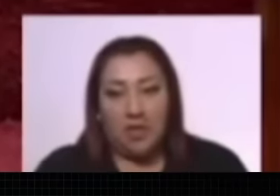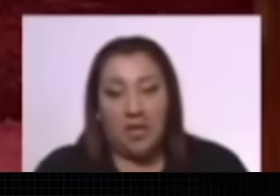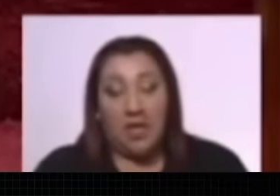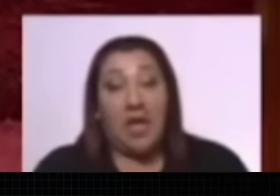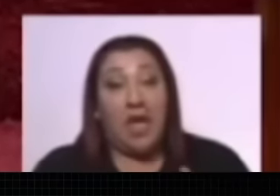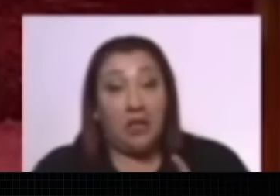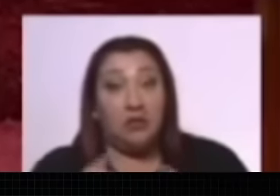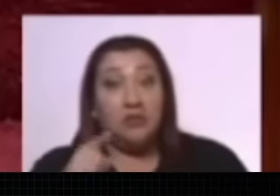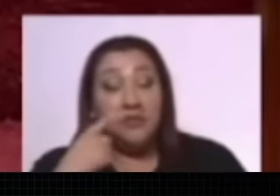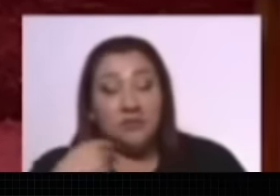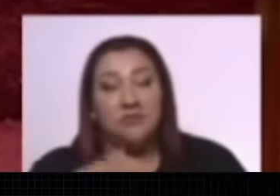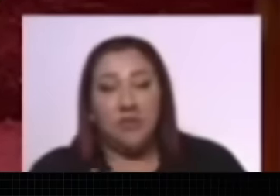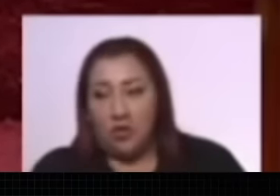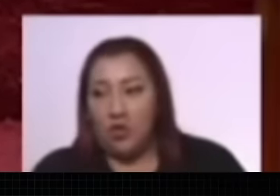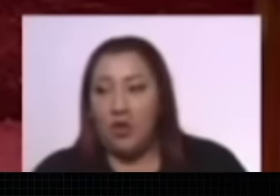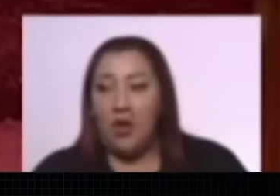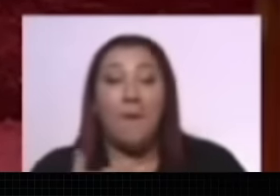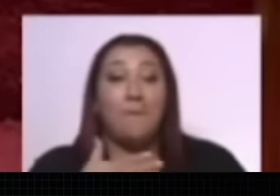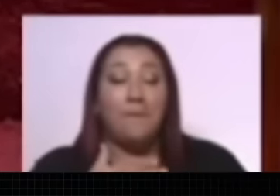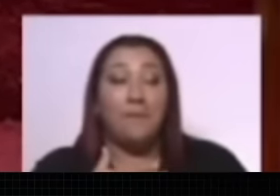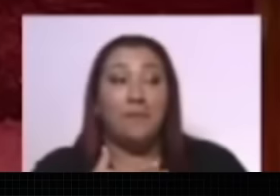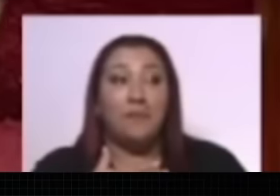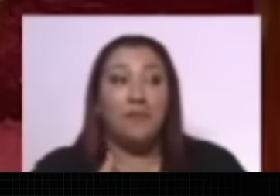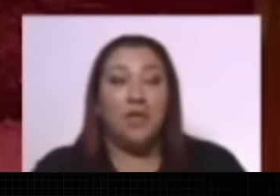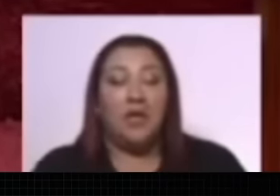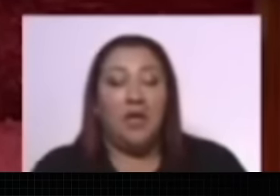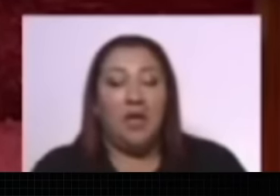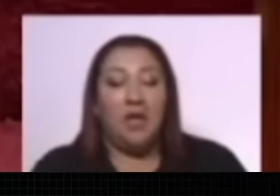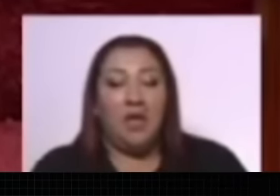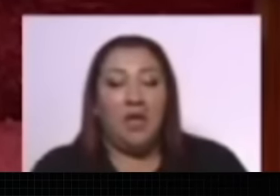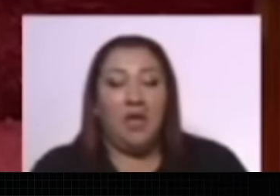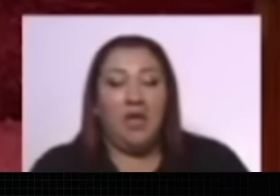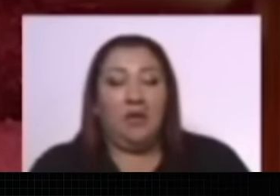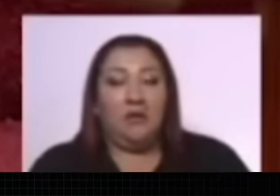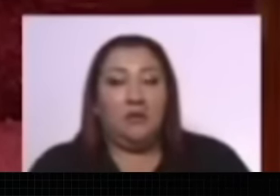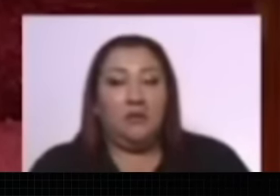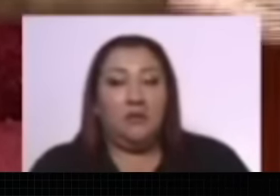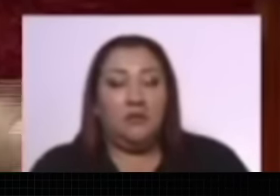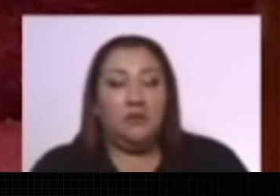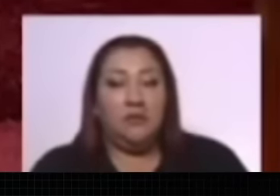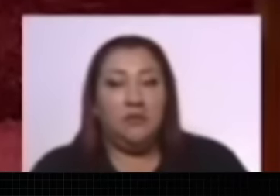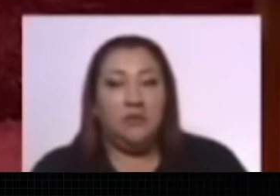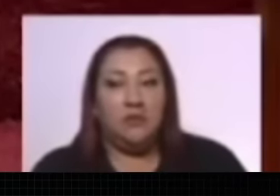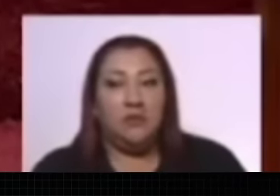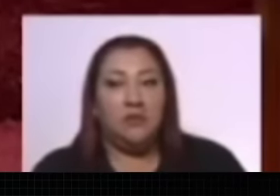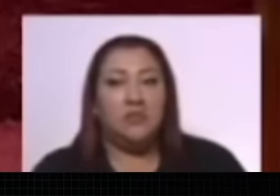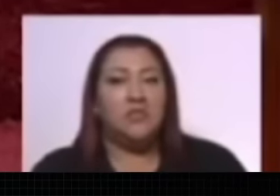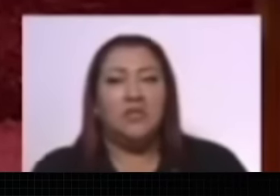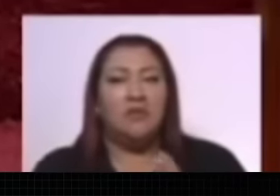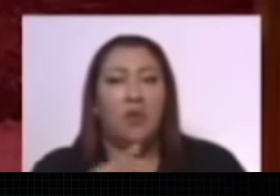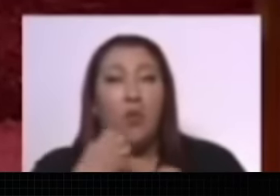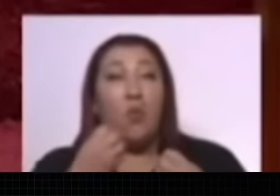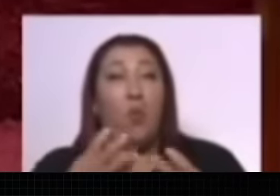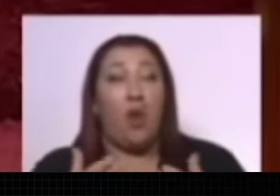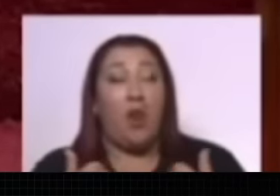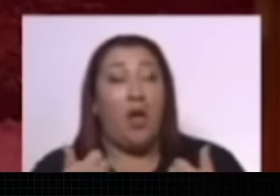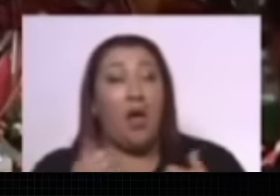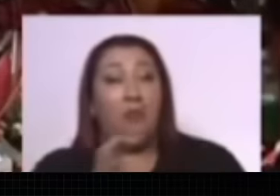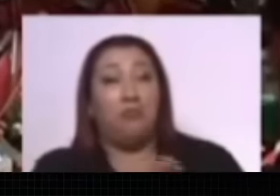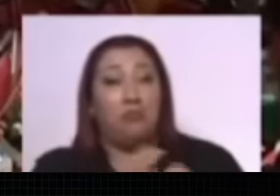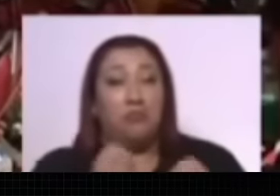este caso, señores, ni novedoso, ni siquiera digno de ser